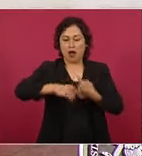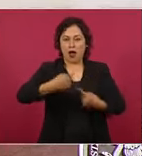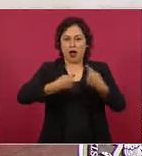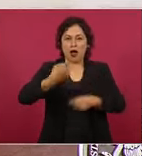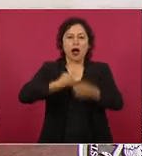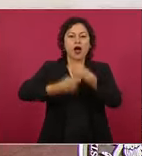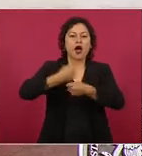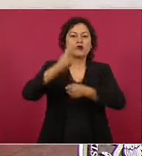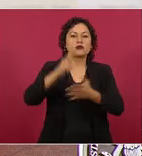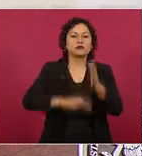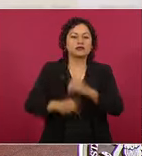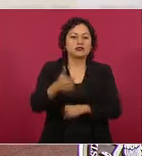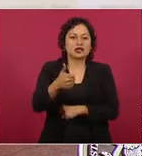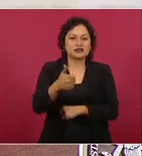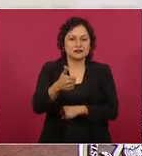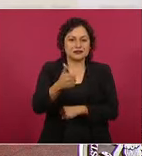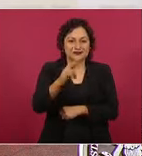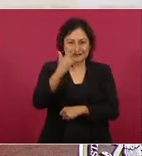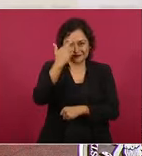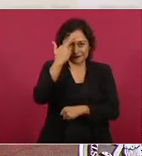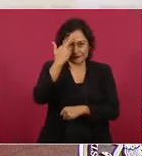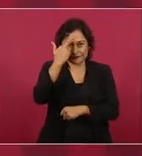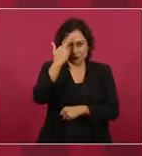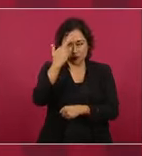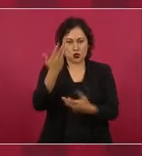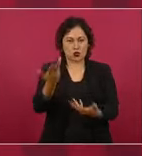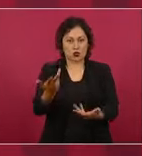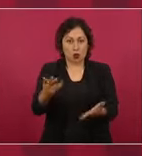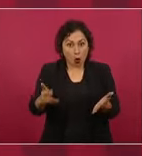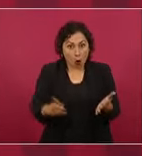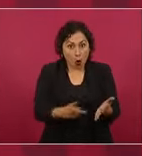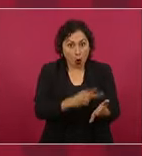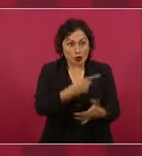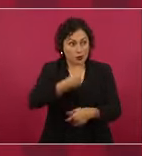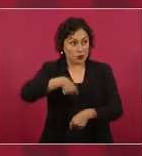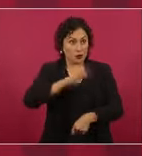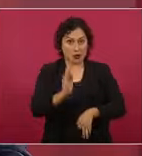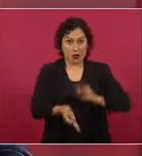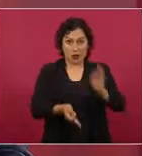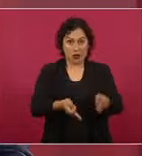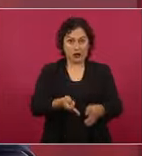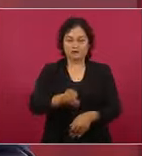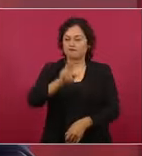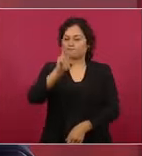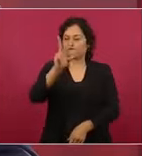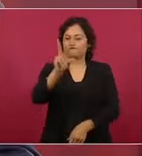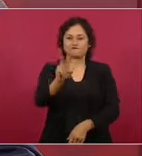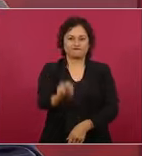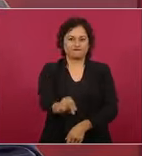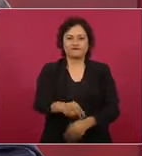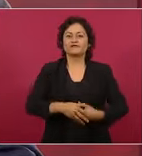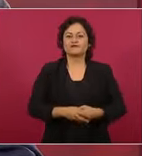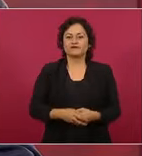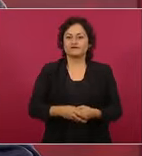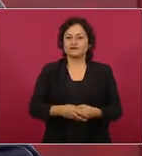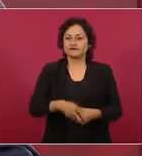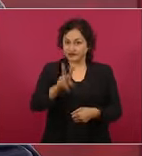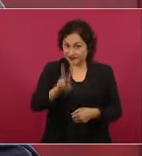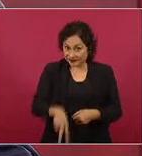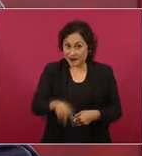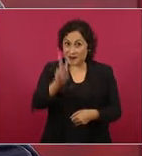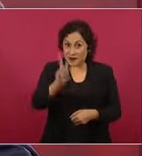eso por ningún motivo. Y además lo declara el expresidente Fox.